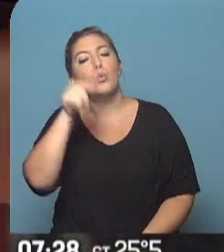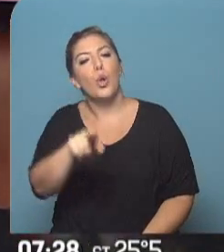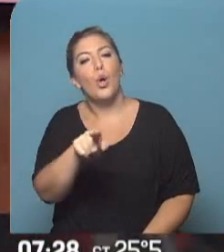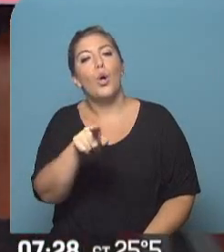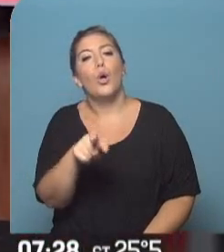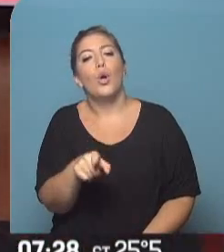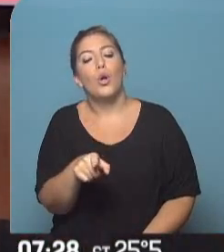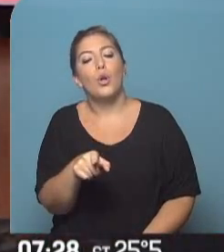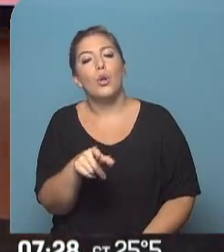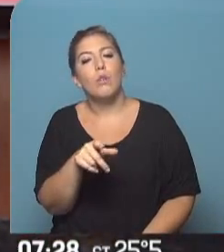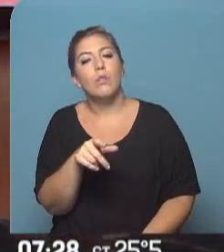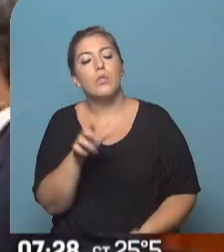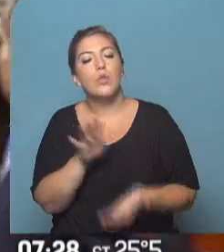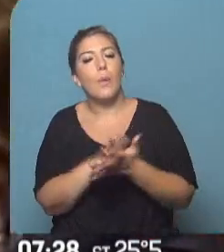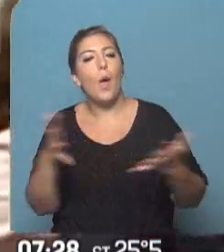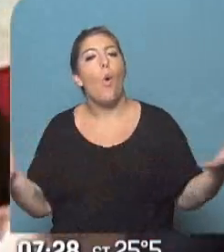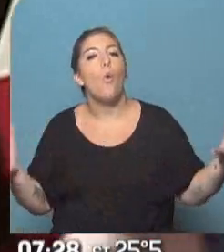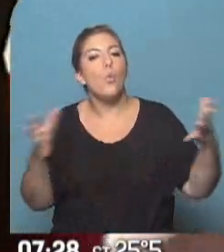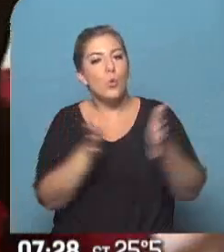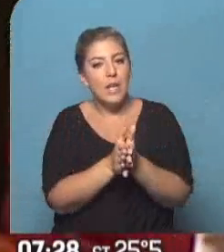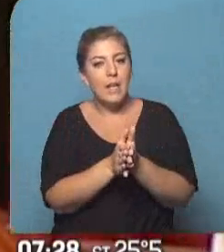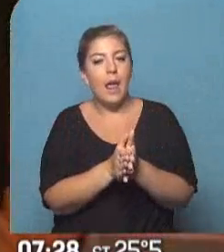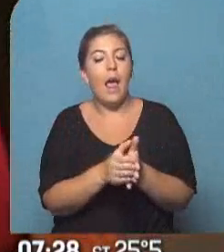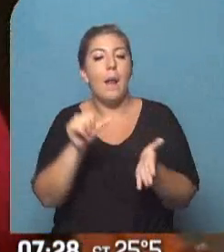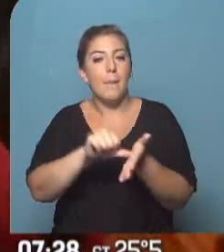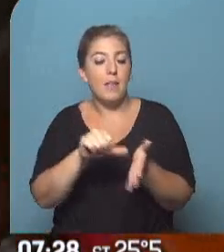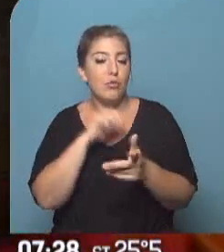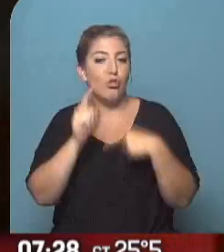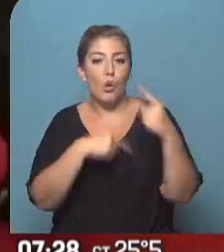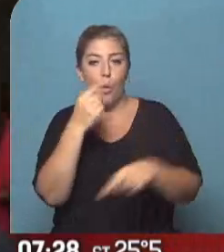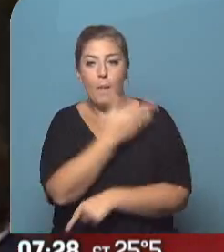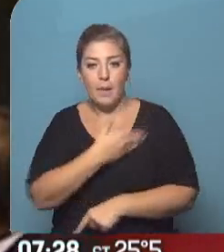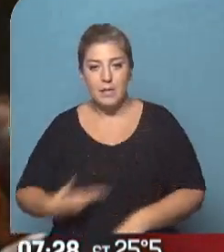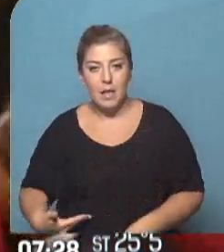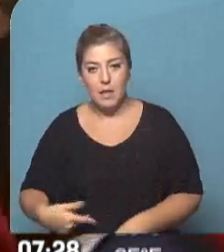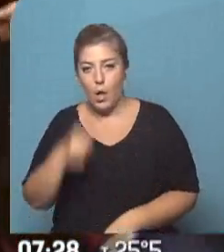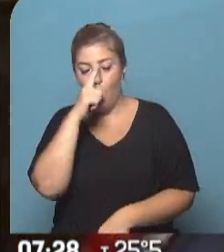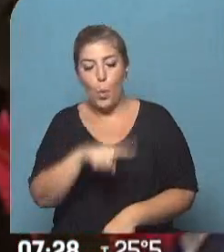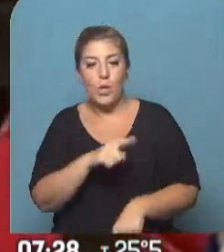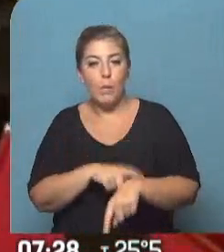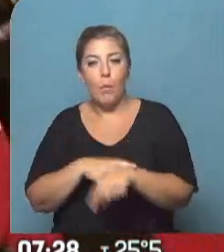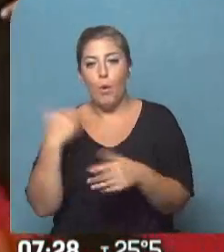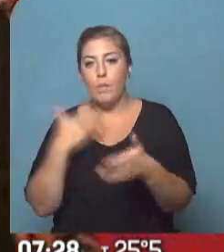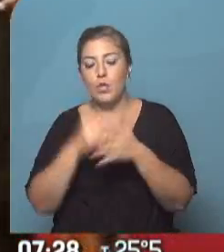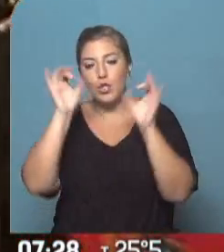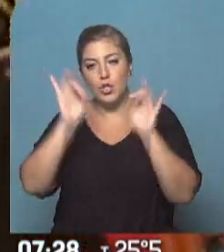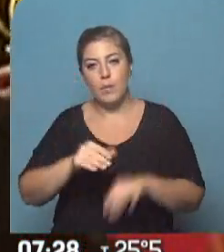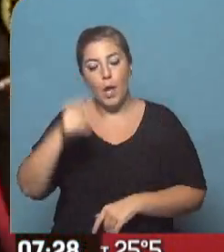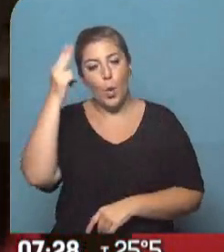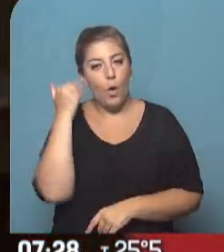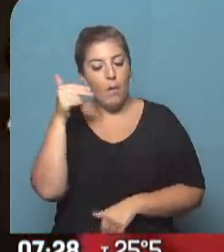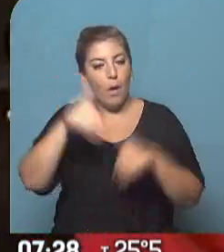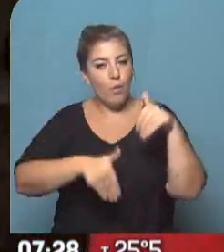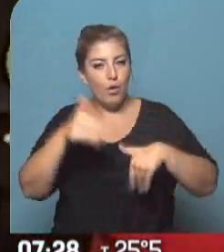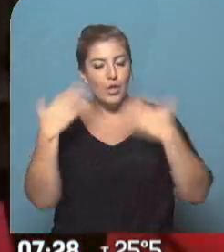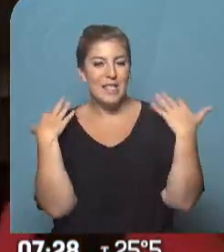de unir al país. ¿Seguirá siendo presidente del Perú entonces? En último momento y por solo 9 votos logró